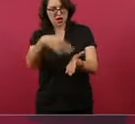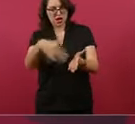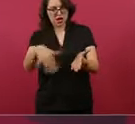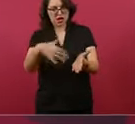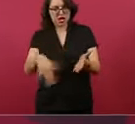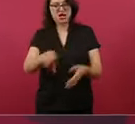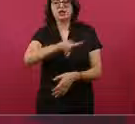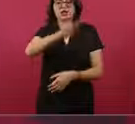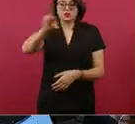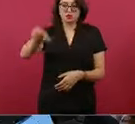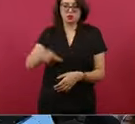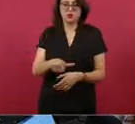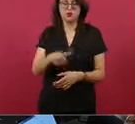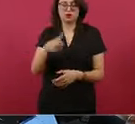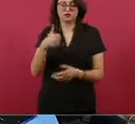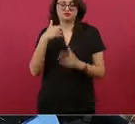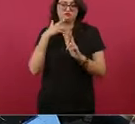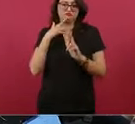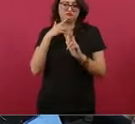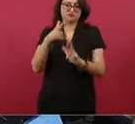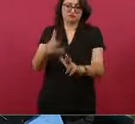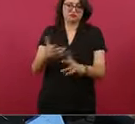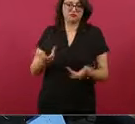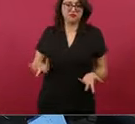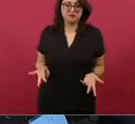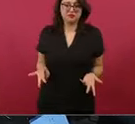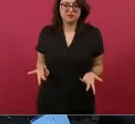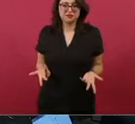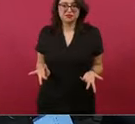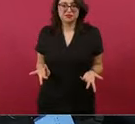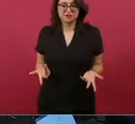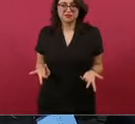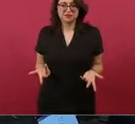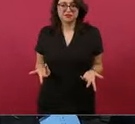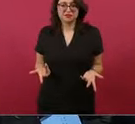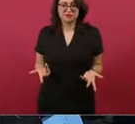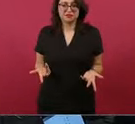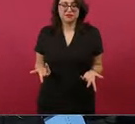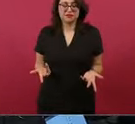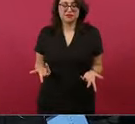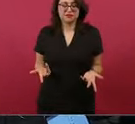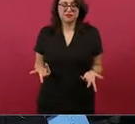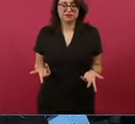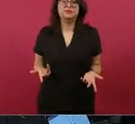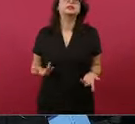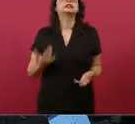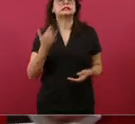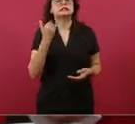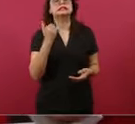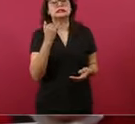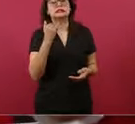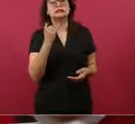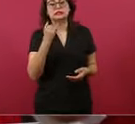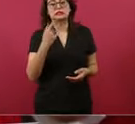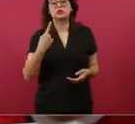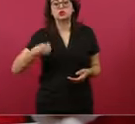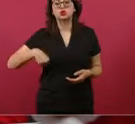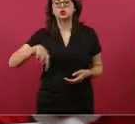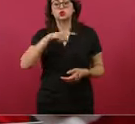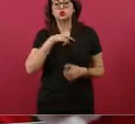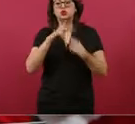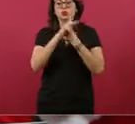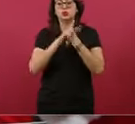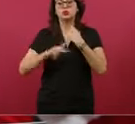yo te respondo. No, pero primero que conozcan cómo vamos. Sí, de hecho, presidente, hicimos recorridos justamente por estos